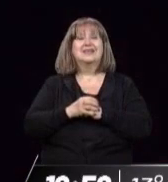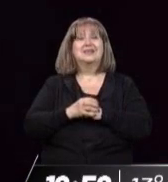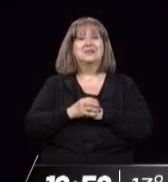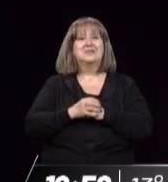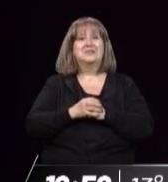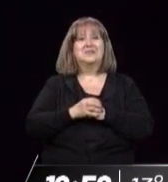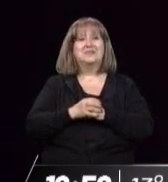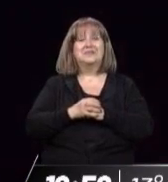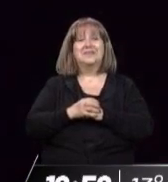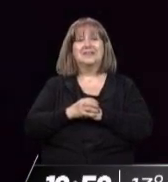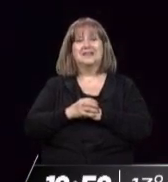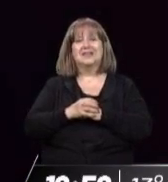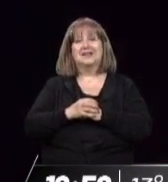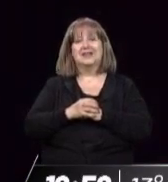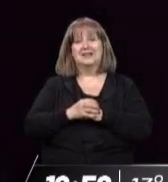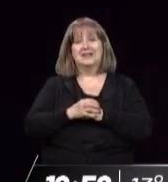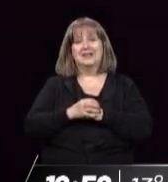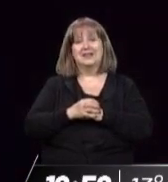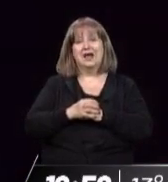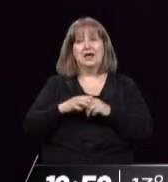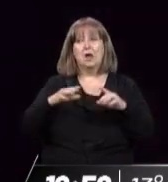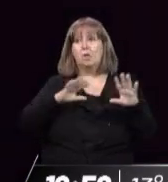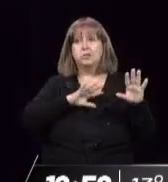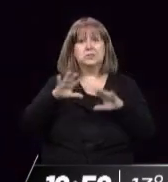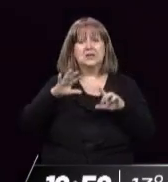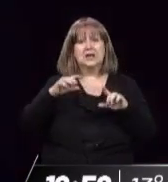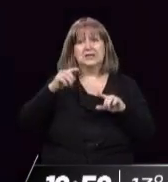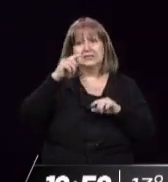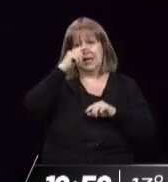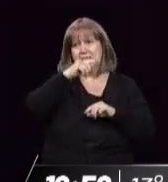Romina, ¿cómo se llama? 7 Movistar Arena. 7 Arena. Agotó los 7. ¿Los 7? Wow. Ayer fue el primero.